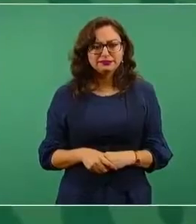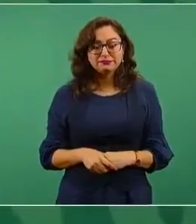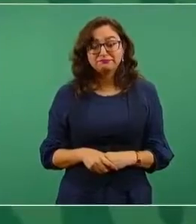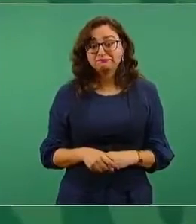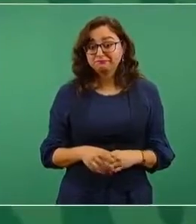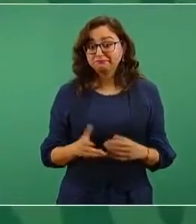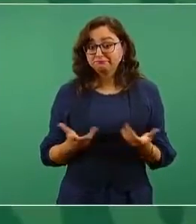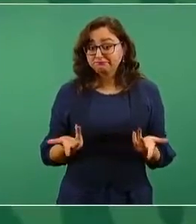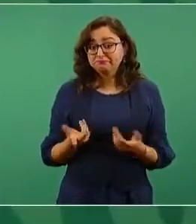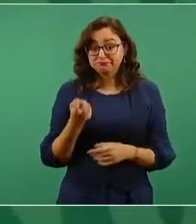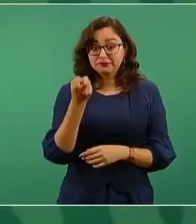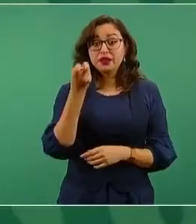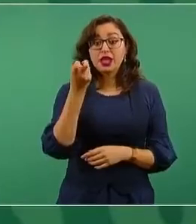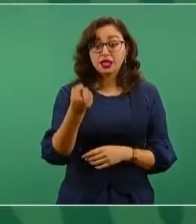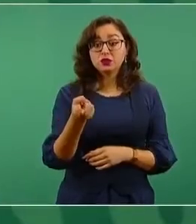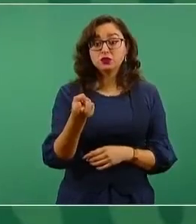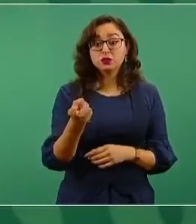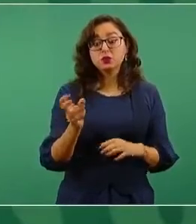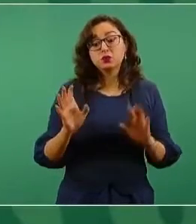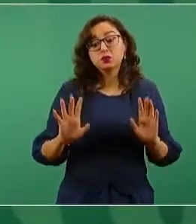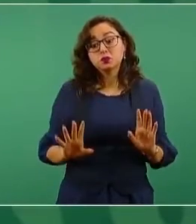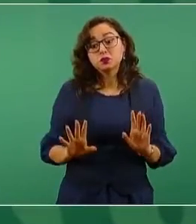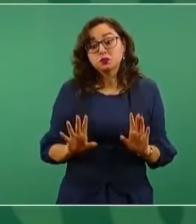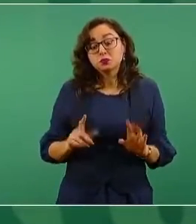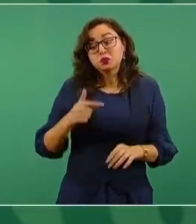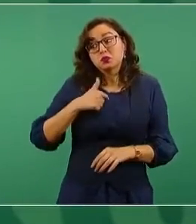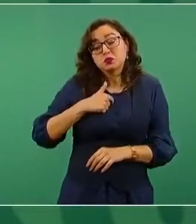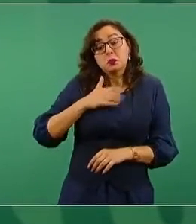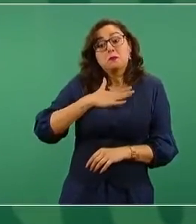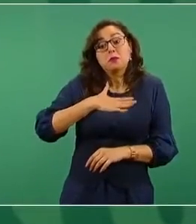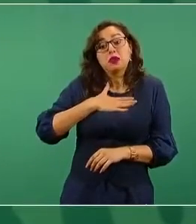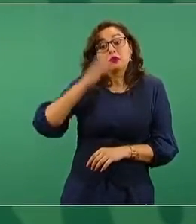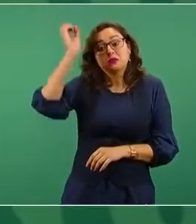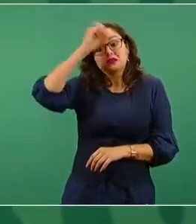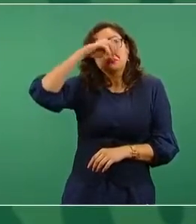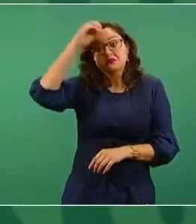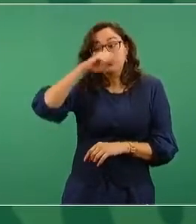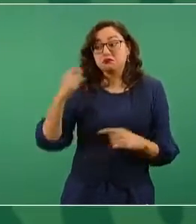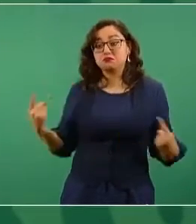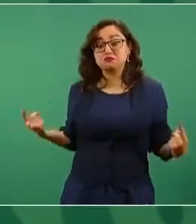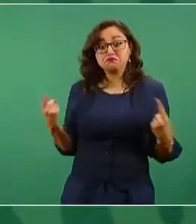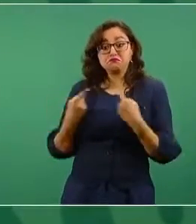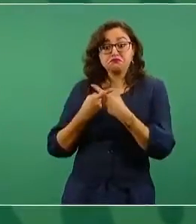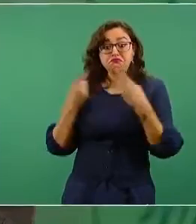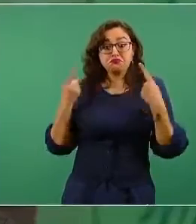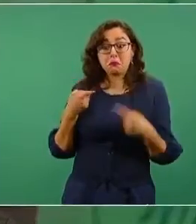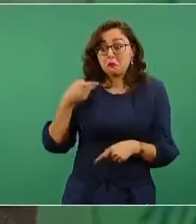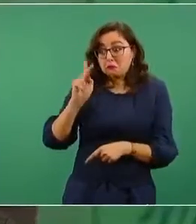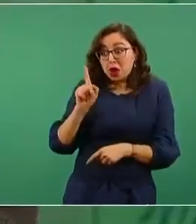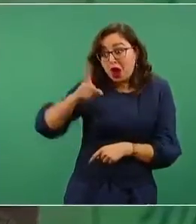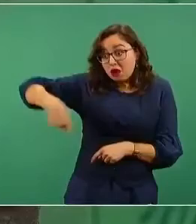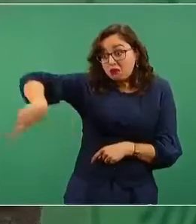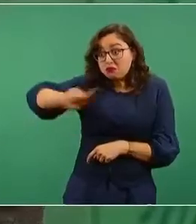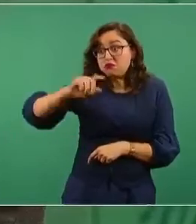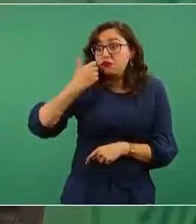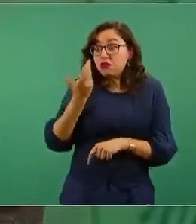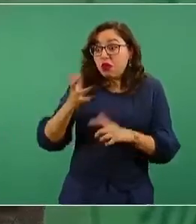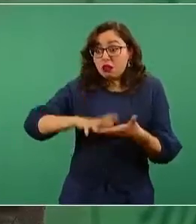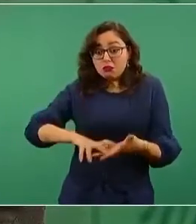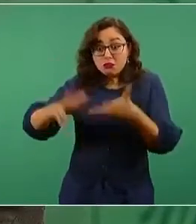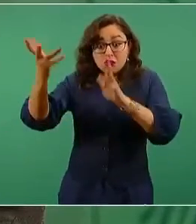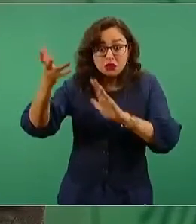Eso lo considero contradictorio, pero se respeta a